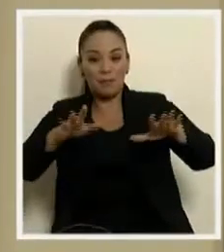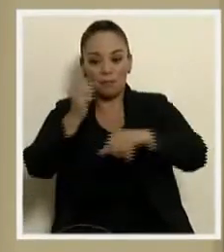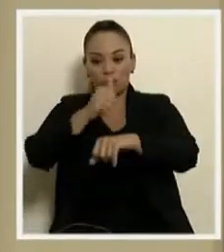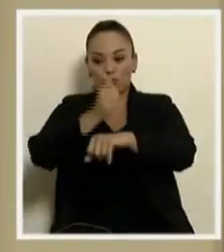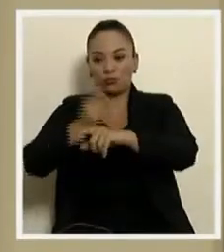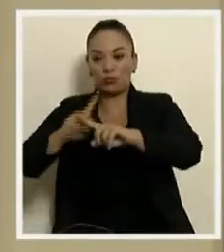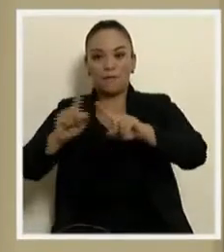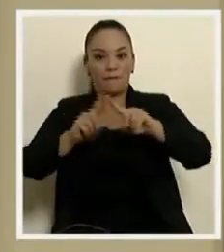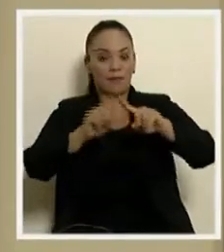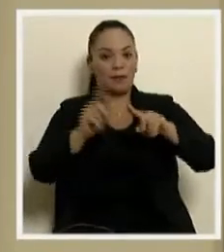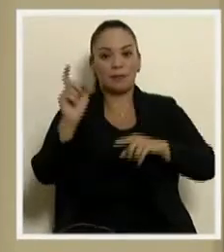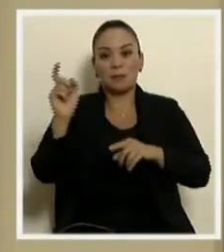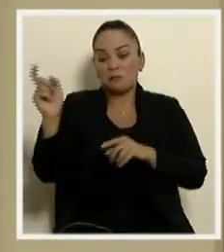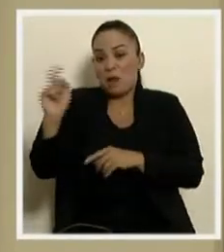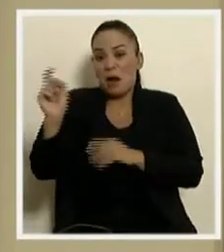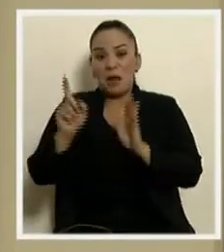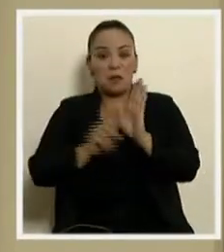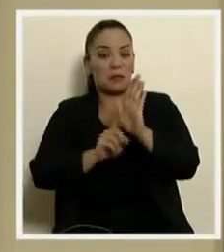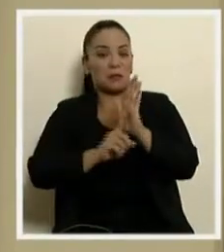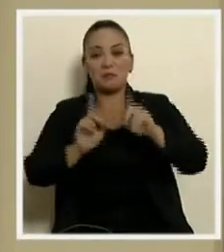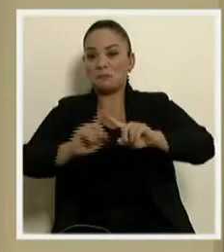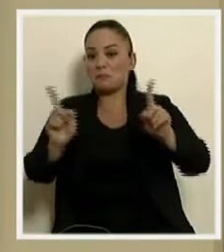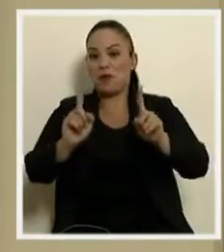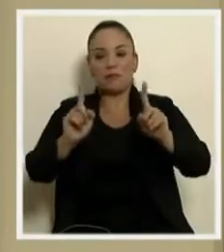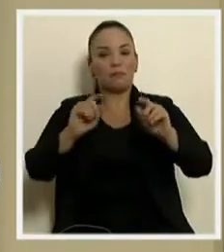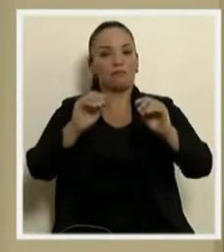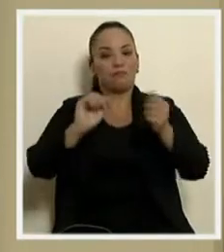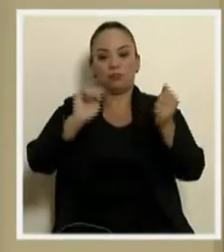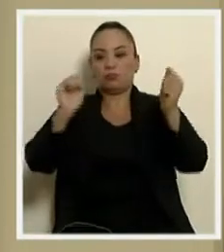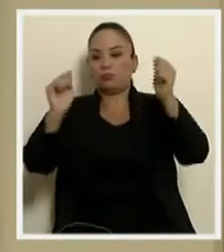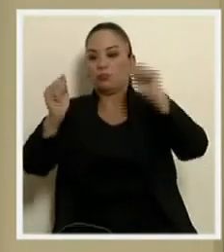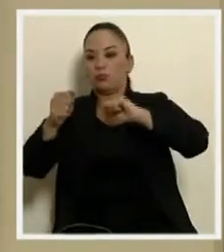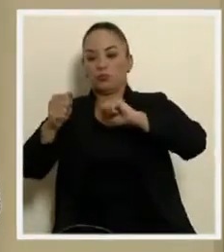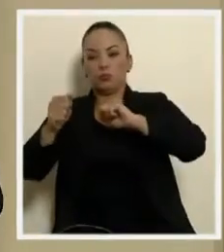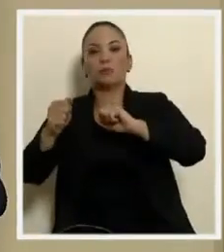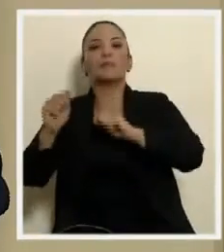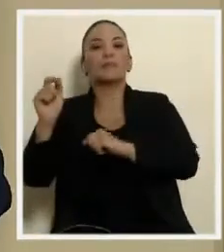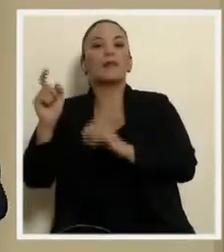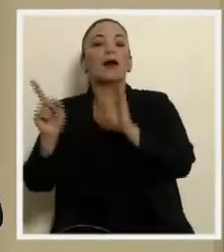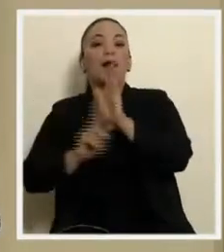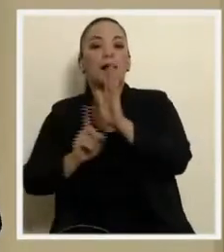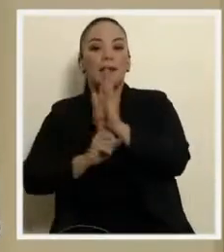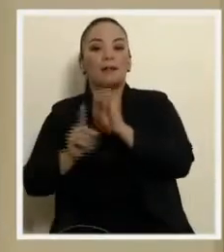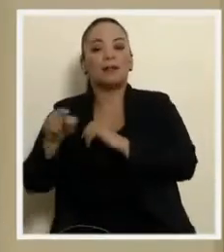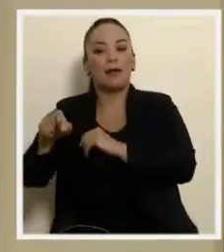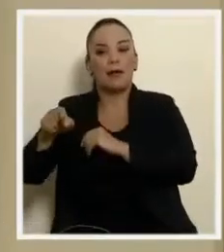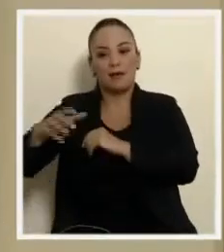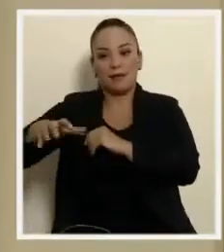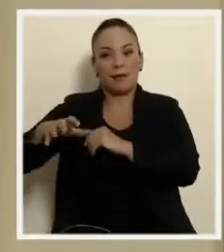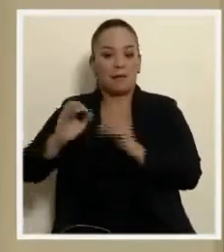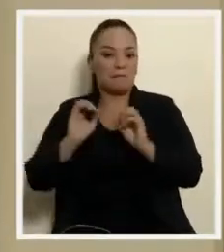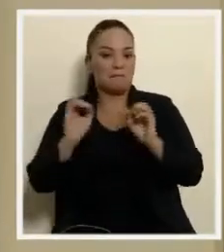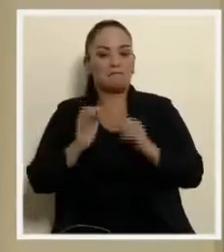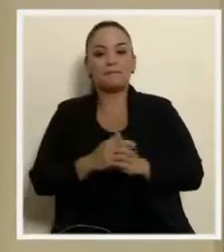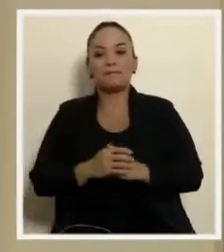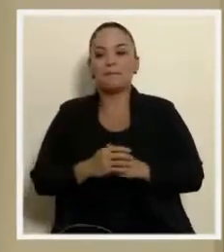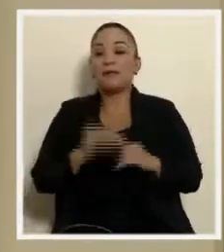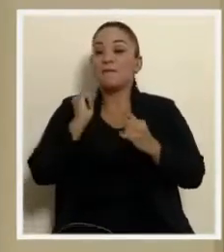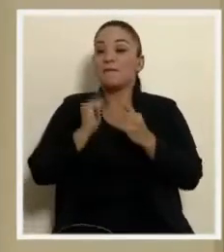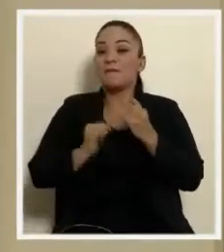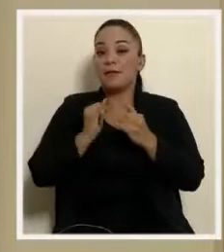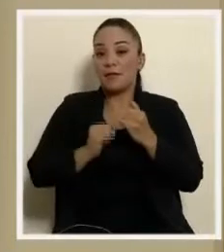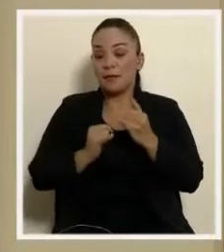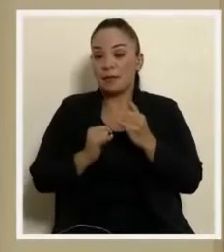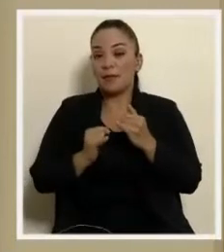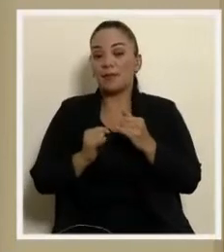alertas, no ha meritado elevarlos a la condición de alerta naranja. Finalmente,